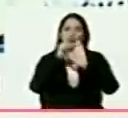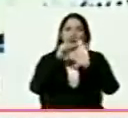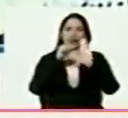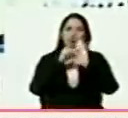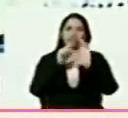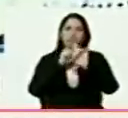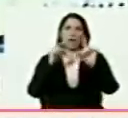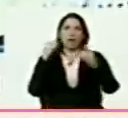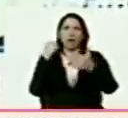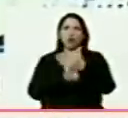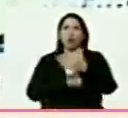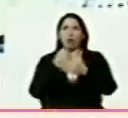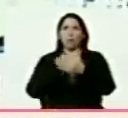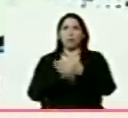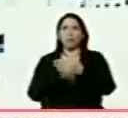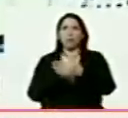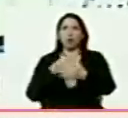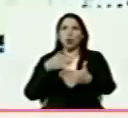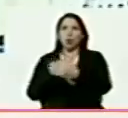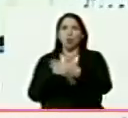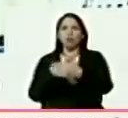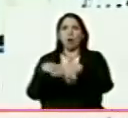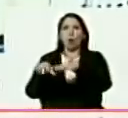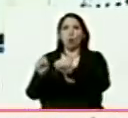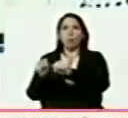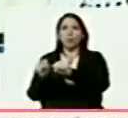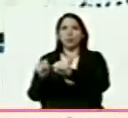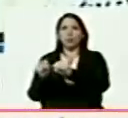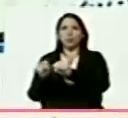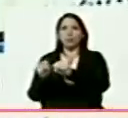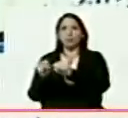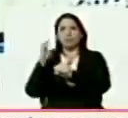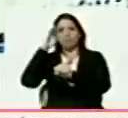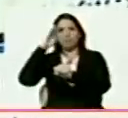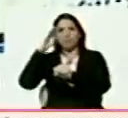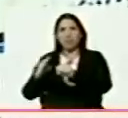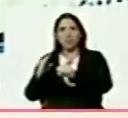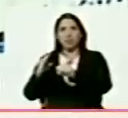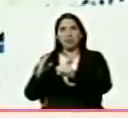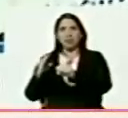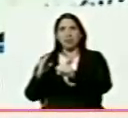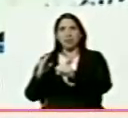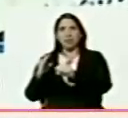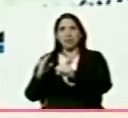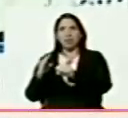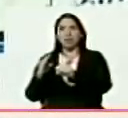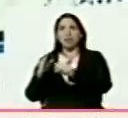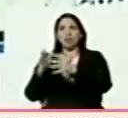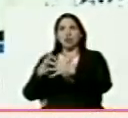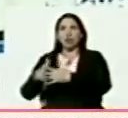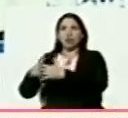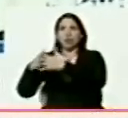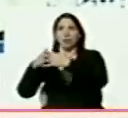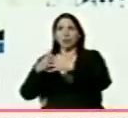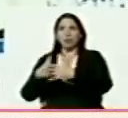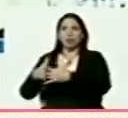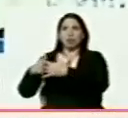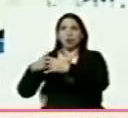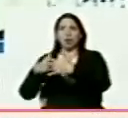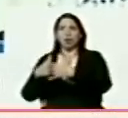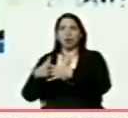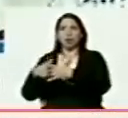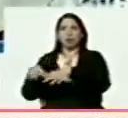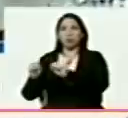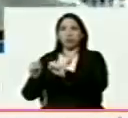combatir contra la ocupación militar física norteamericana del imperialismo